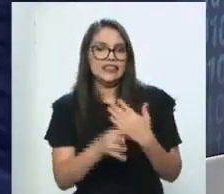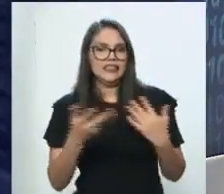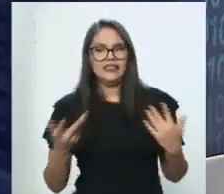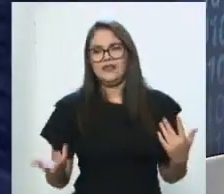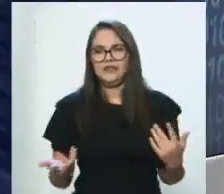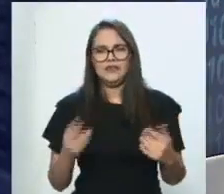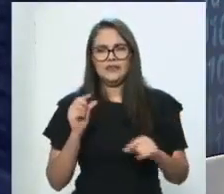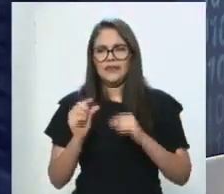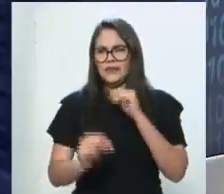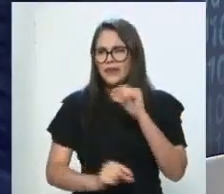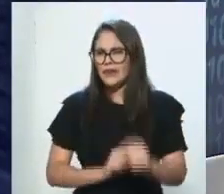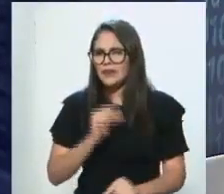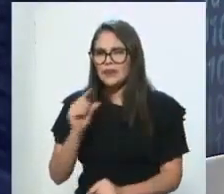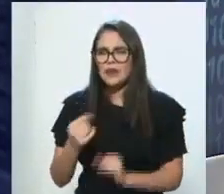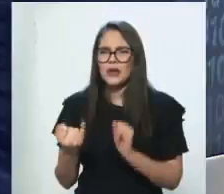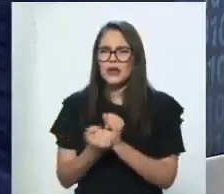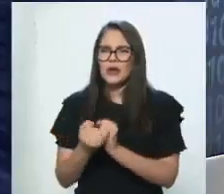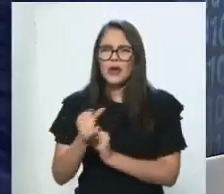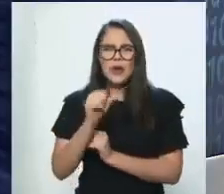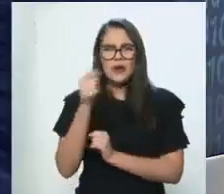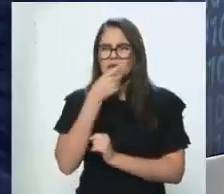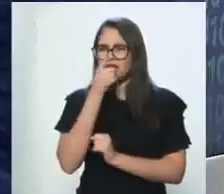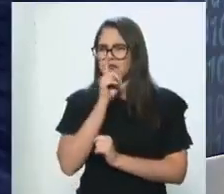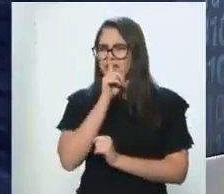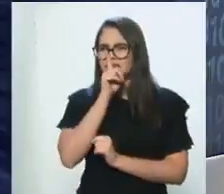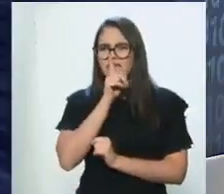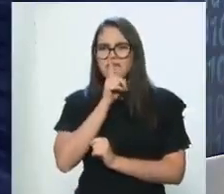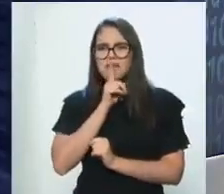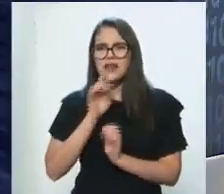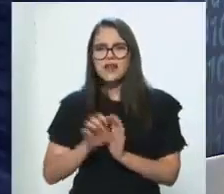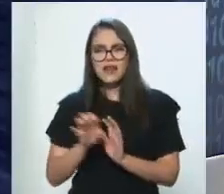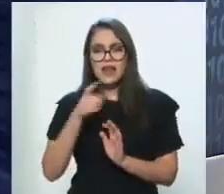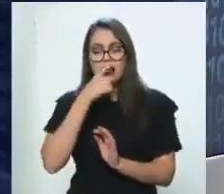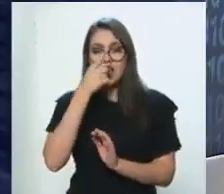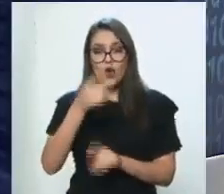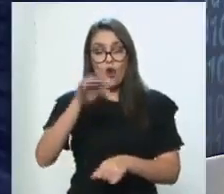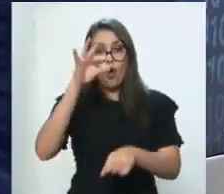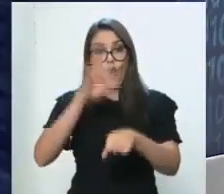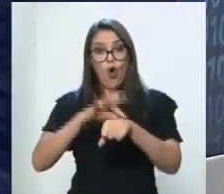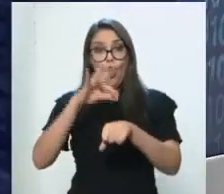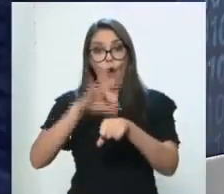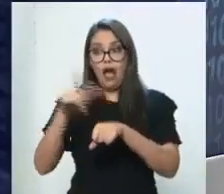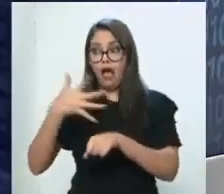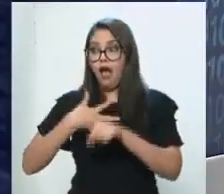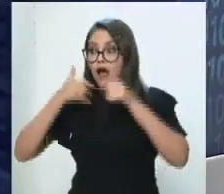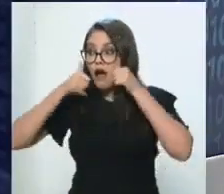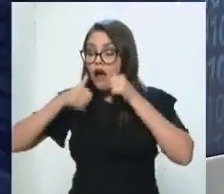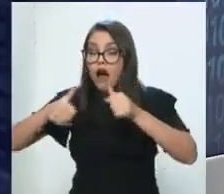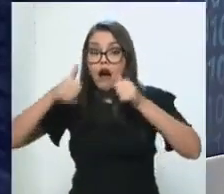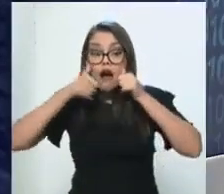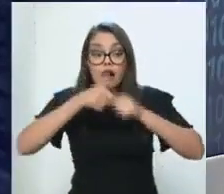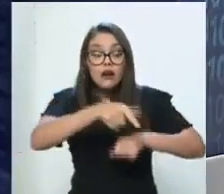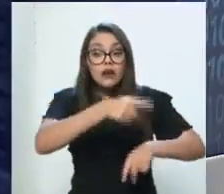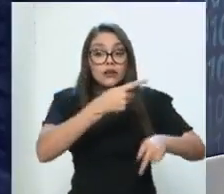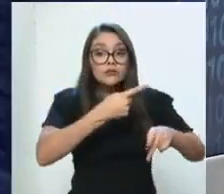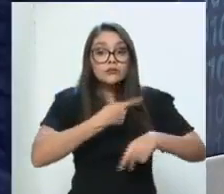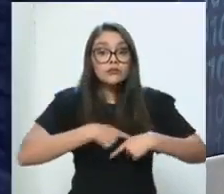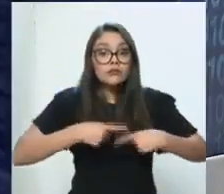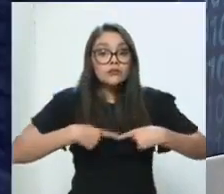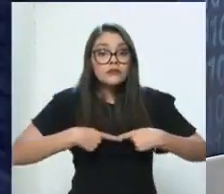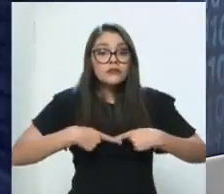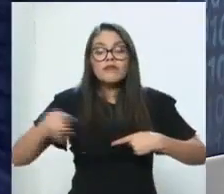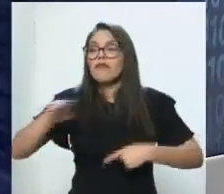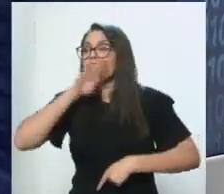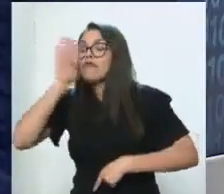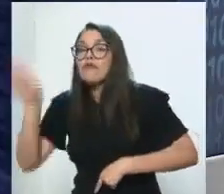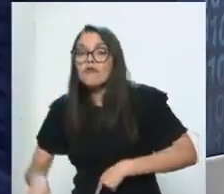directo a las emociones con posteos que engañan diciendo, por ejemplo, que un médico que atendía a pacientes murió por negligencia de las